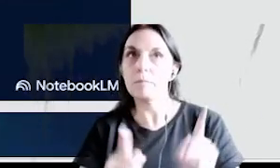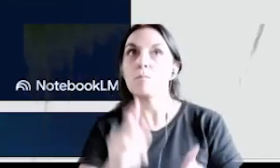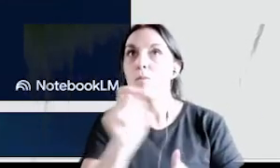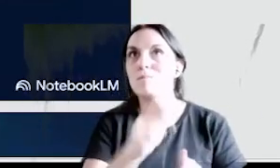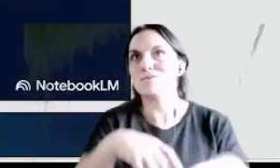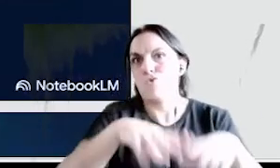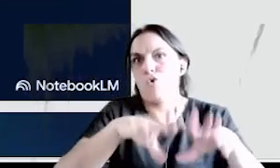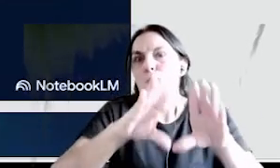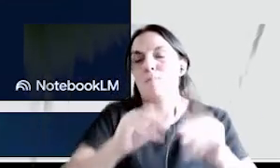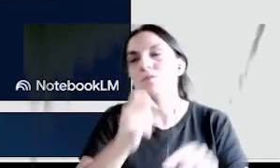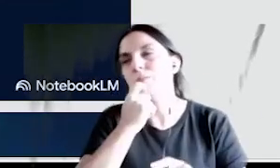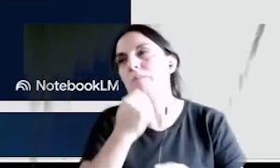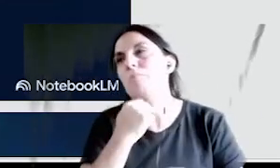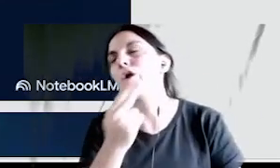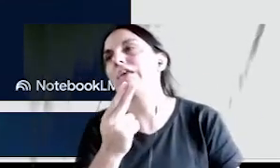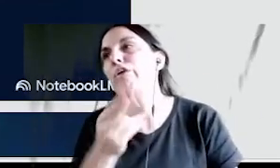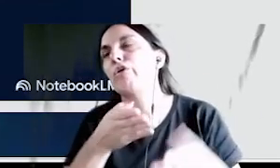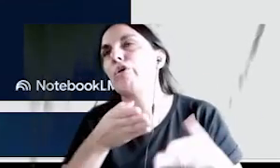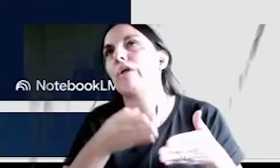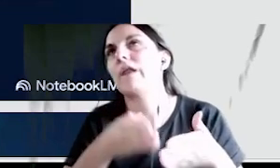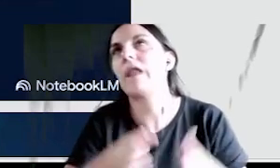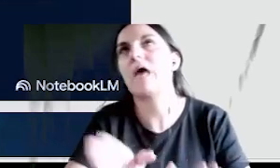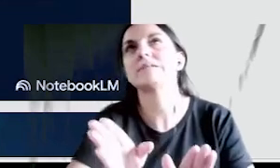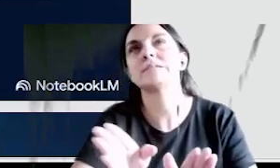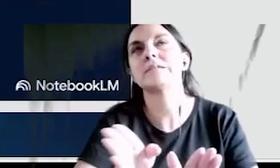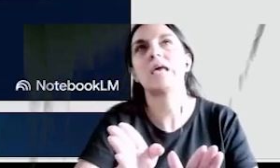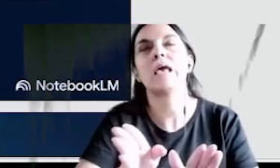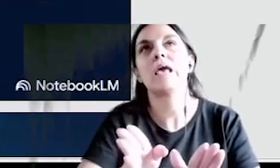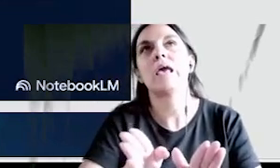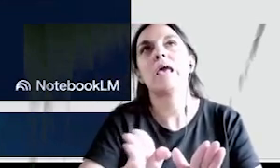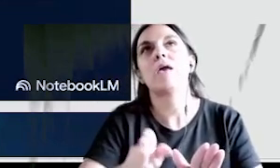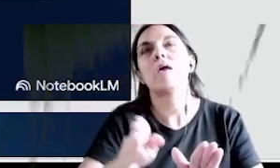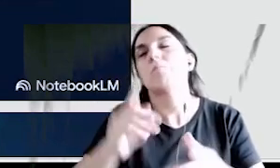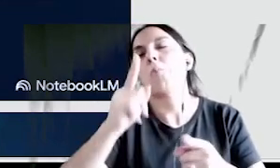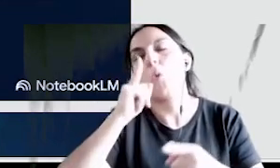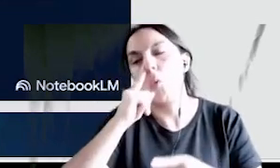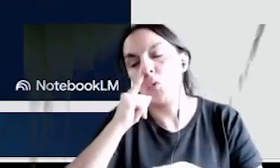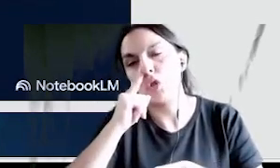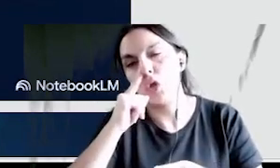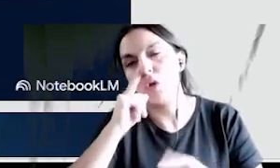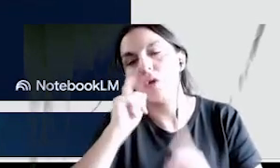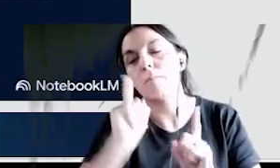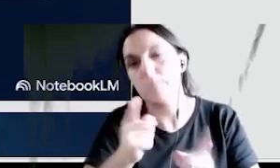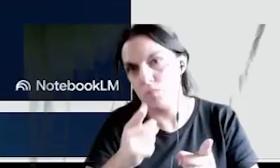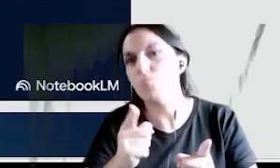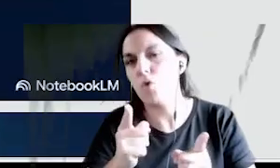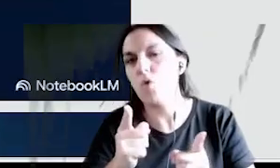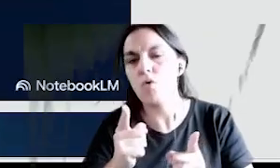mi mismo hijo, en vez de nacer en junio, cumple 18 en junio, el mes de junio yo lo voy a considerar carga de